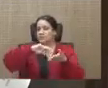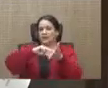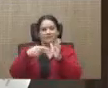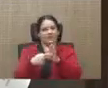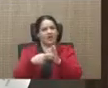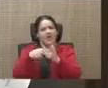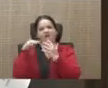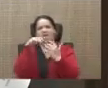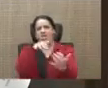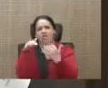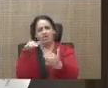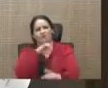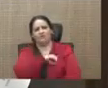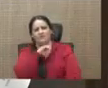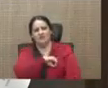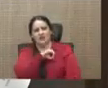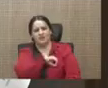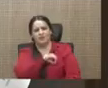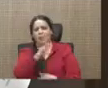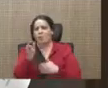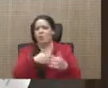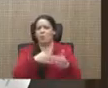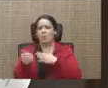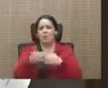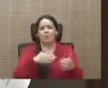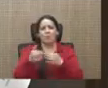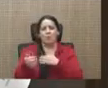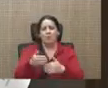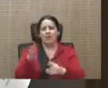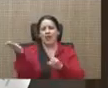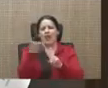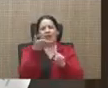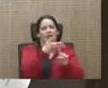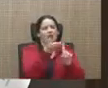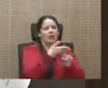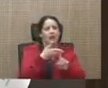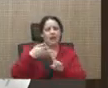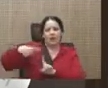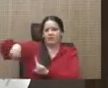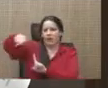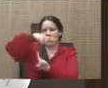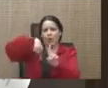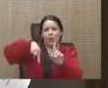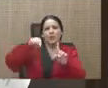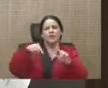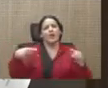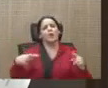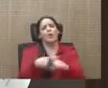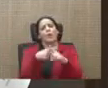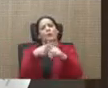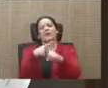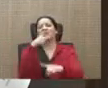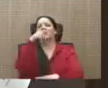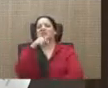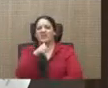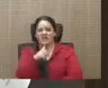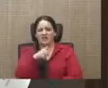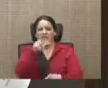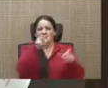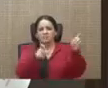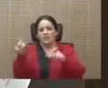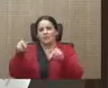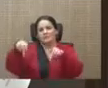el oficialismo, sin importar las víctimas colaterales del conflicto, que siempre son los costarricenses. En